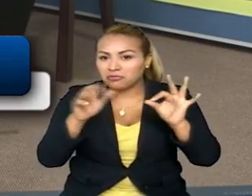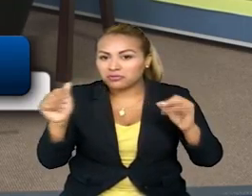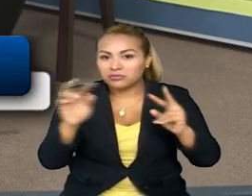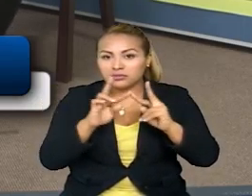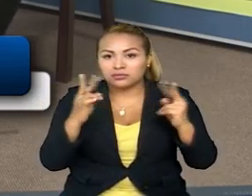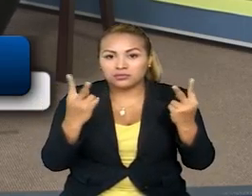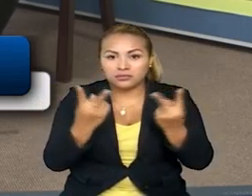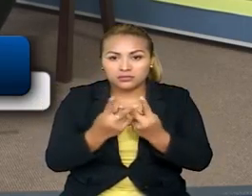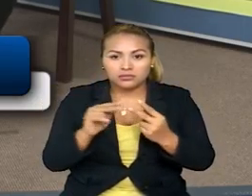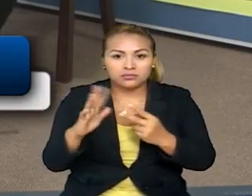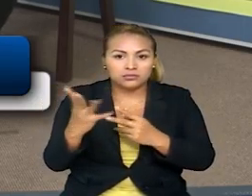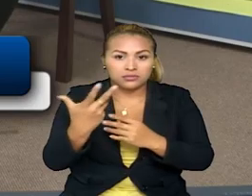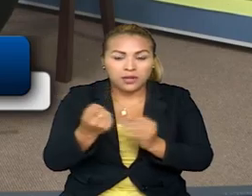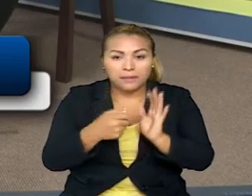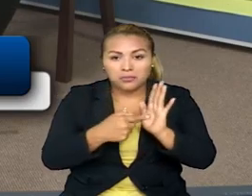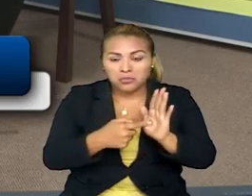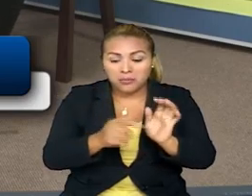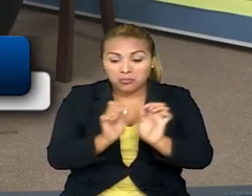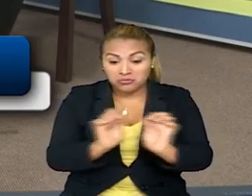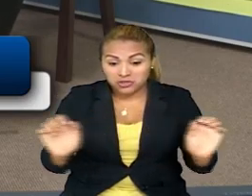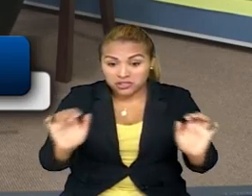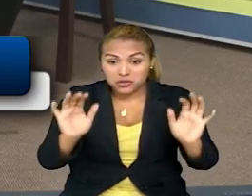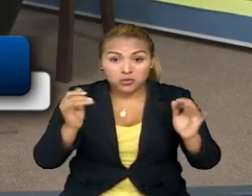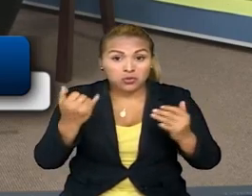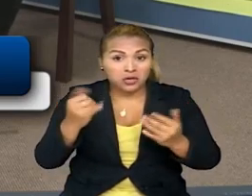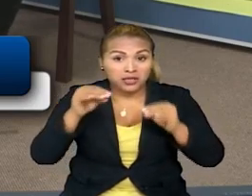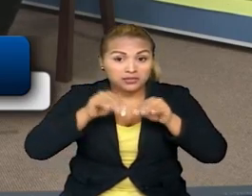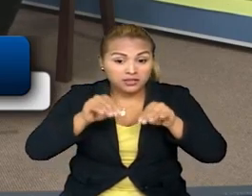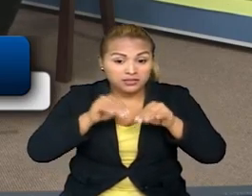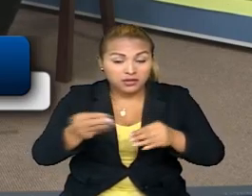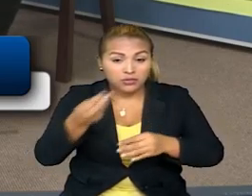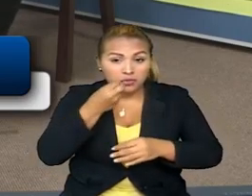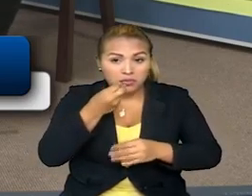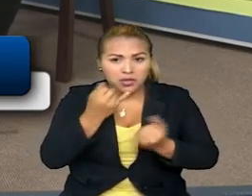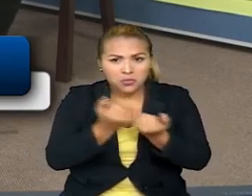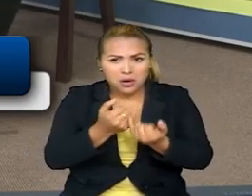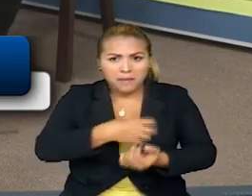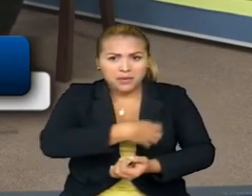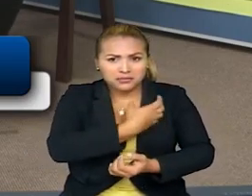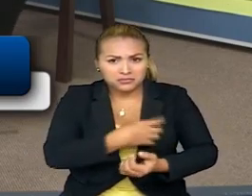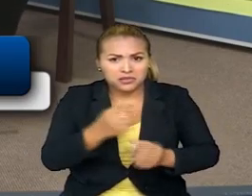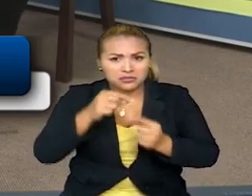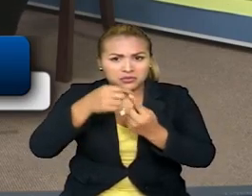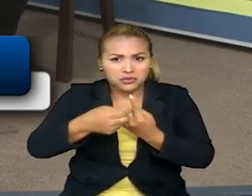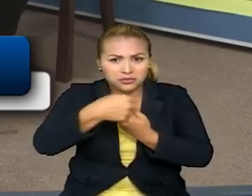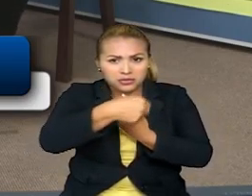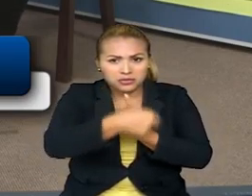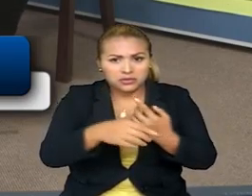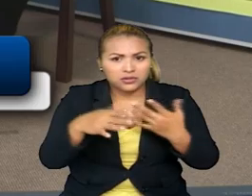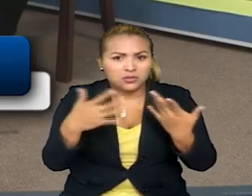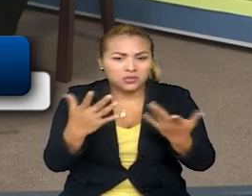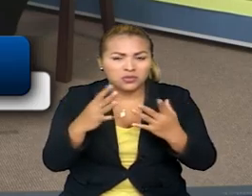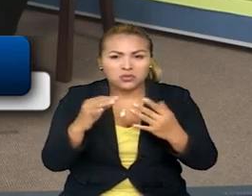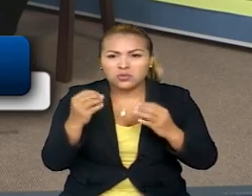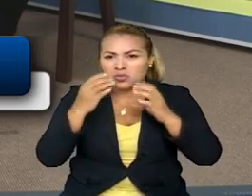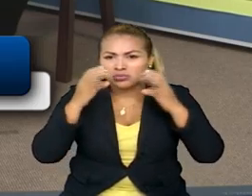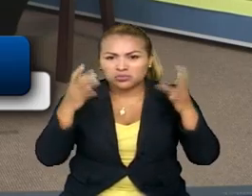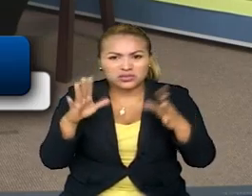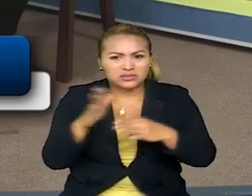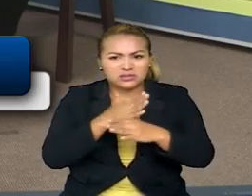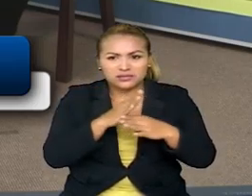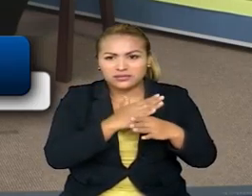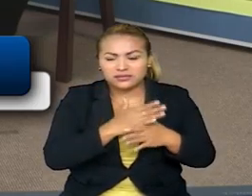porque según ella usted le enseña a comer una manzana banano ese niño siempre va a preferir esa comida